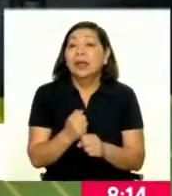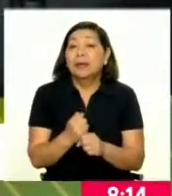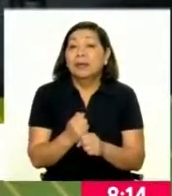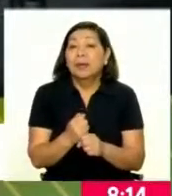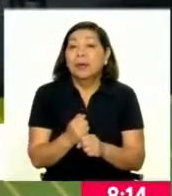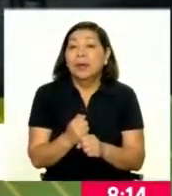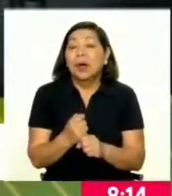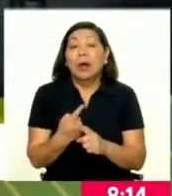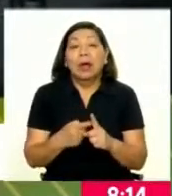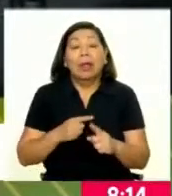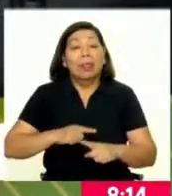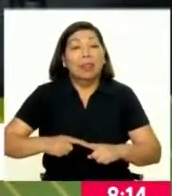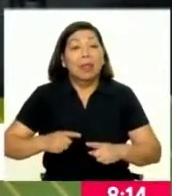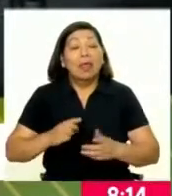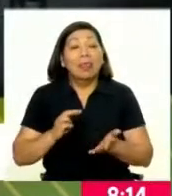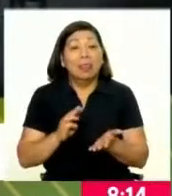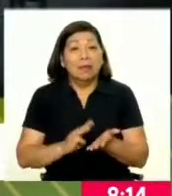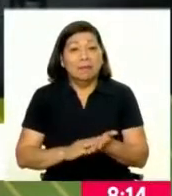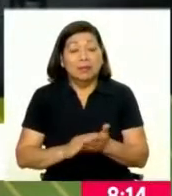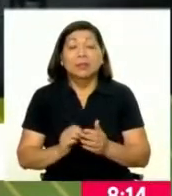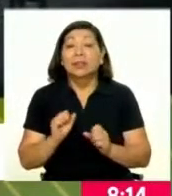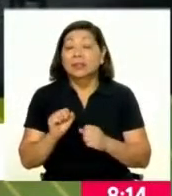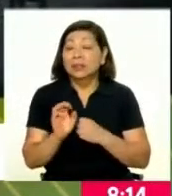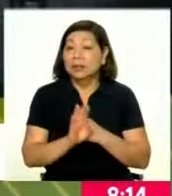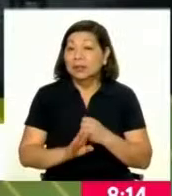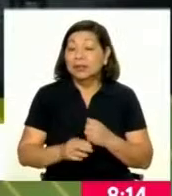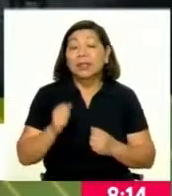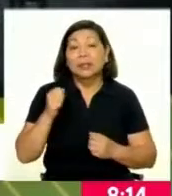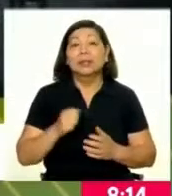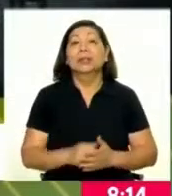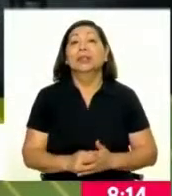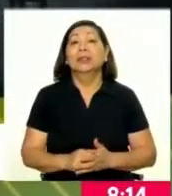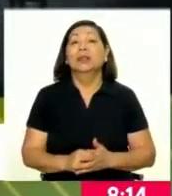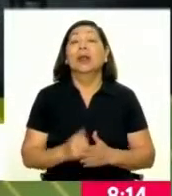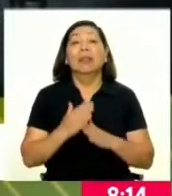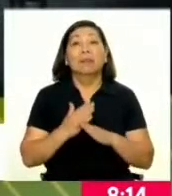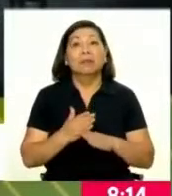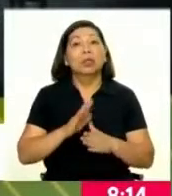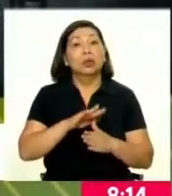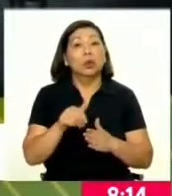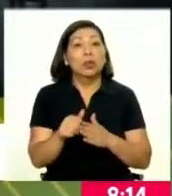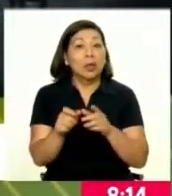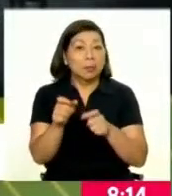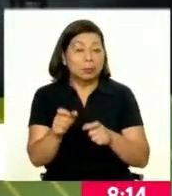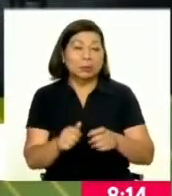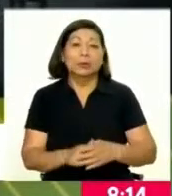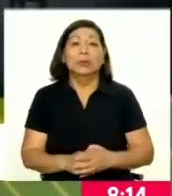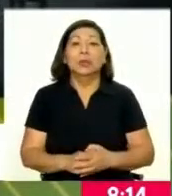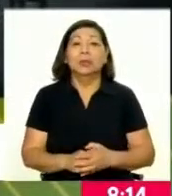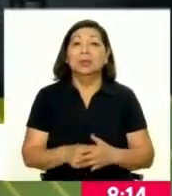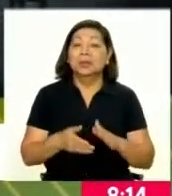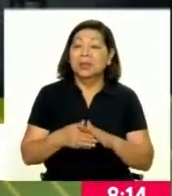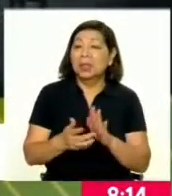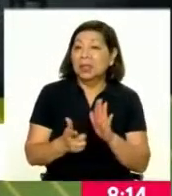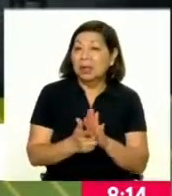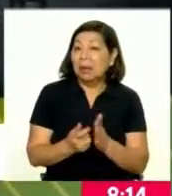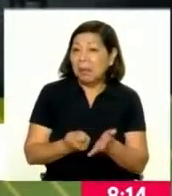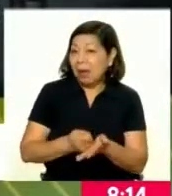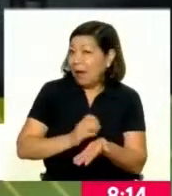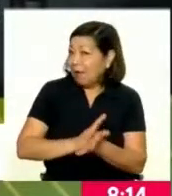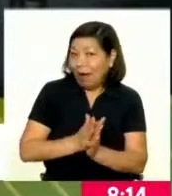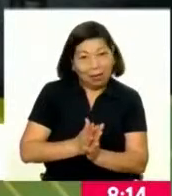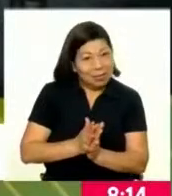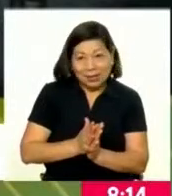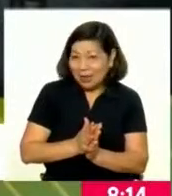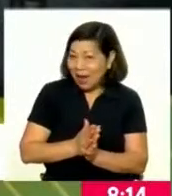de la Dirección General de Defensa Pública es garantizar este derecho. Derecho a la defensa que tienen todas las personas, ¿no? Y a la asistencia legal gratuita.